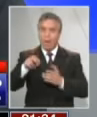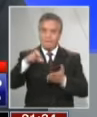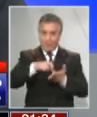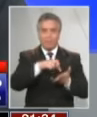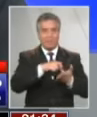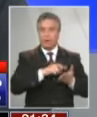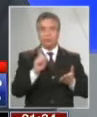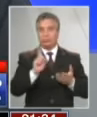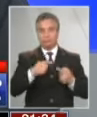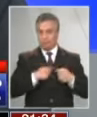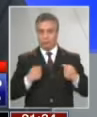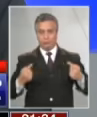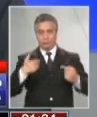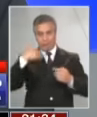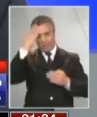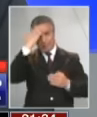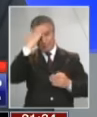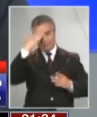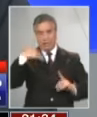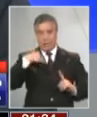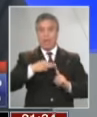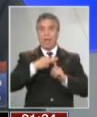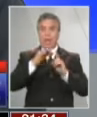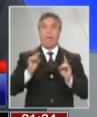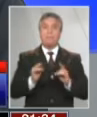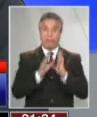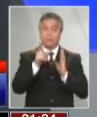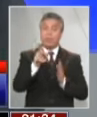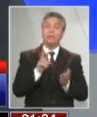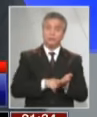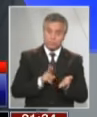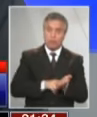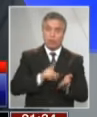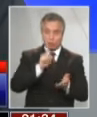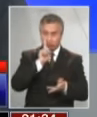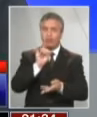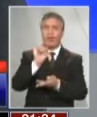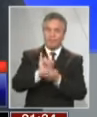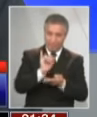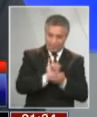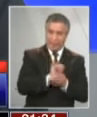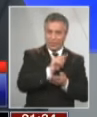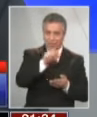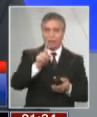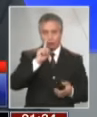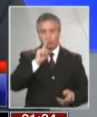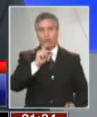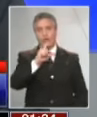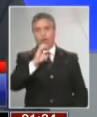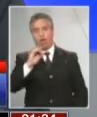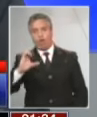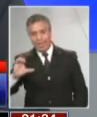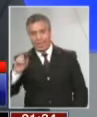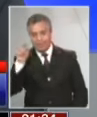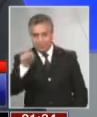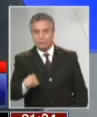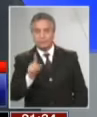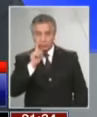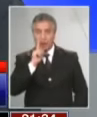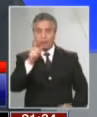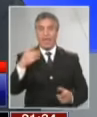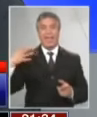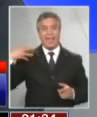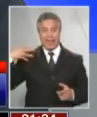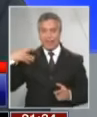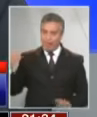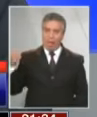somos nosotros los llamados a encabezar la emergencia. Y en eso es cierto. Hay un intendente, se constituyó un COE, hoy día tenemos incluso ya un general de división